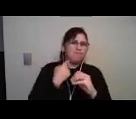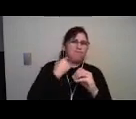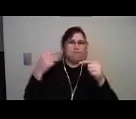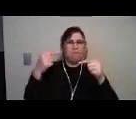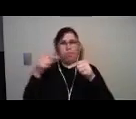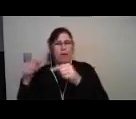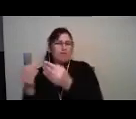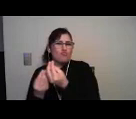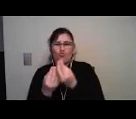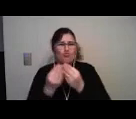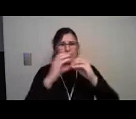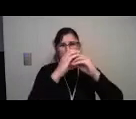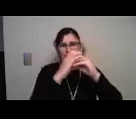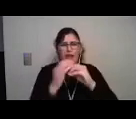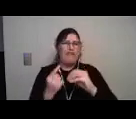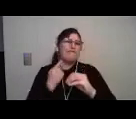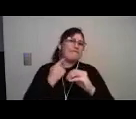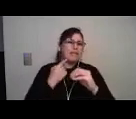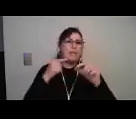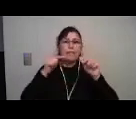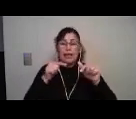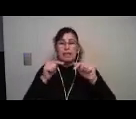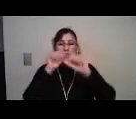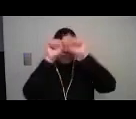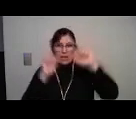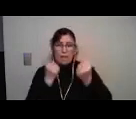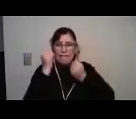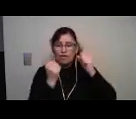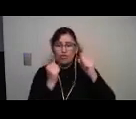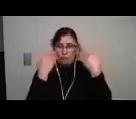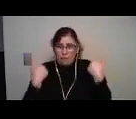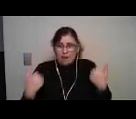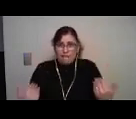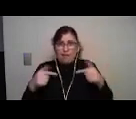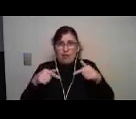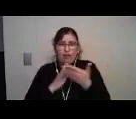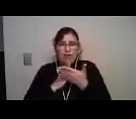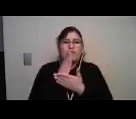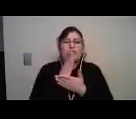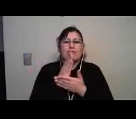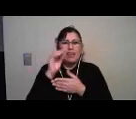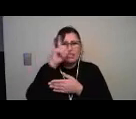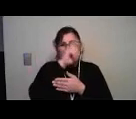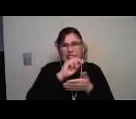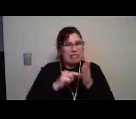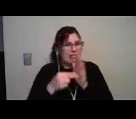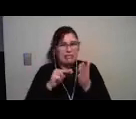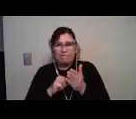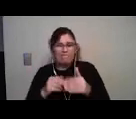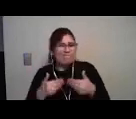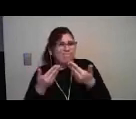sistema nervioso periférico, donde comienzan a producir alteraciones graves en relación a